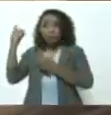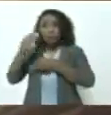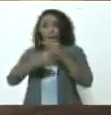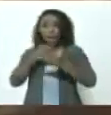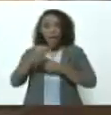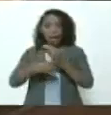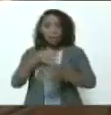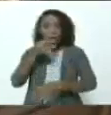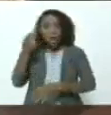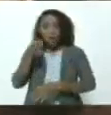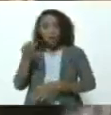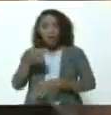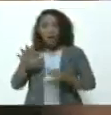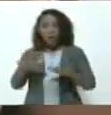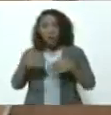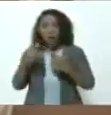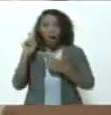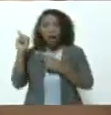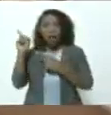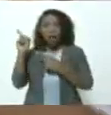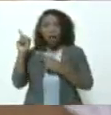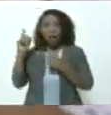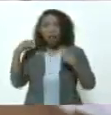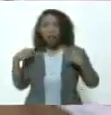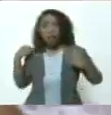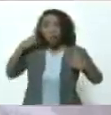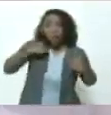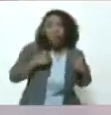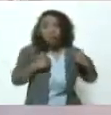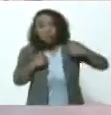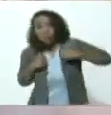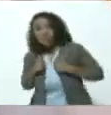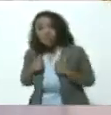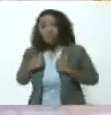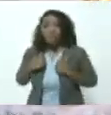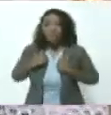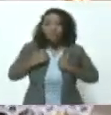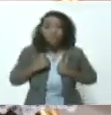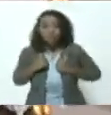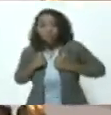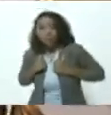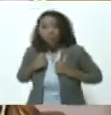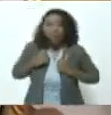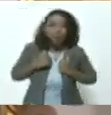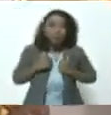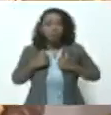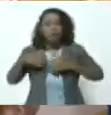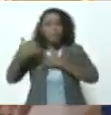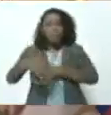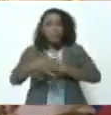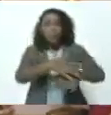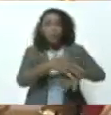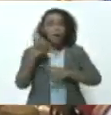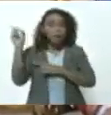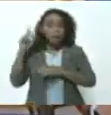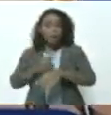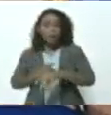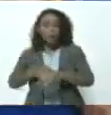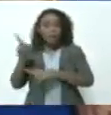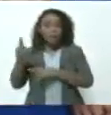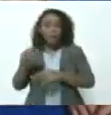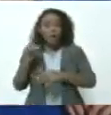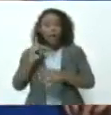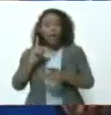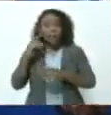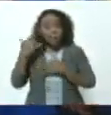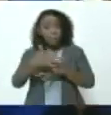era las mochilas que ellos llevaban, ¿ok? Hay que decir que en aquella época, como en buena parte de los